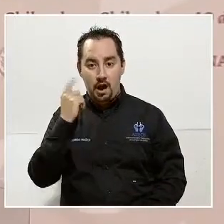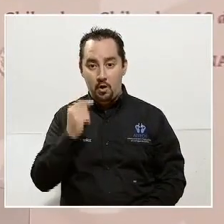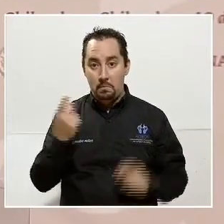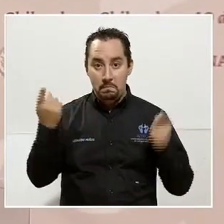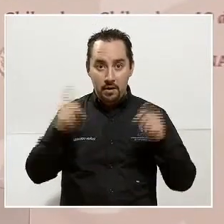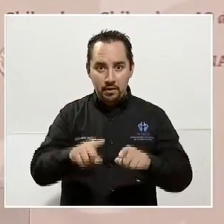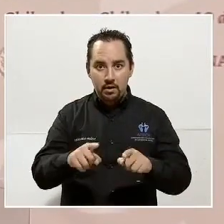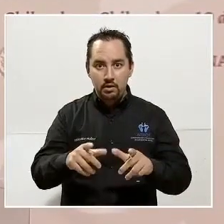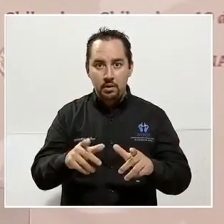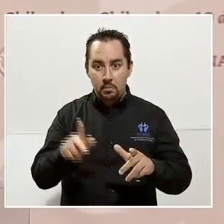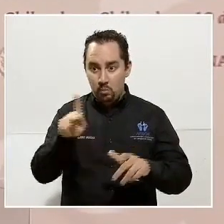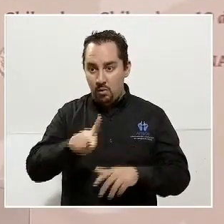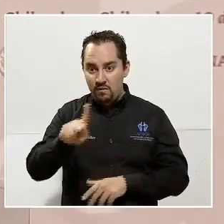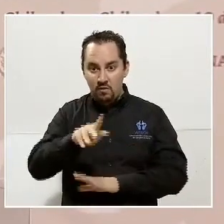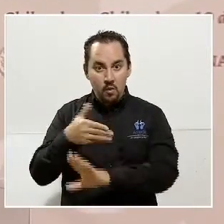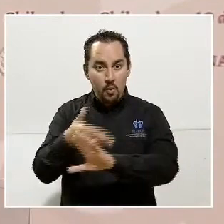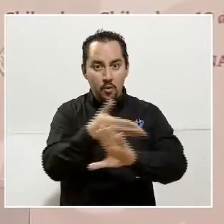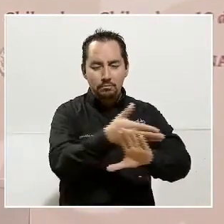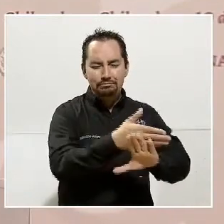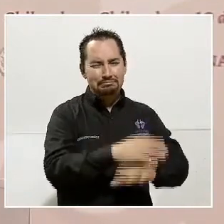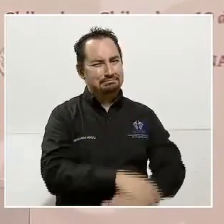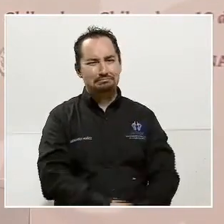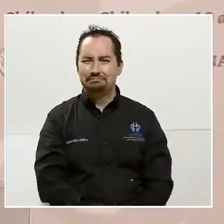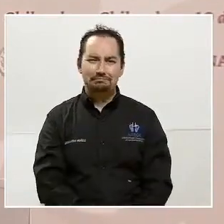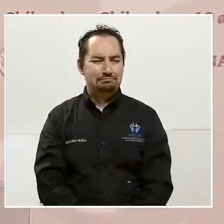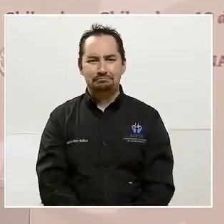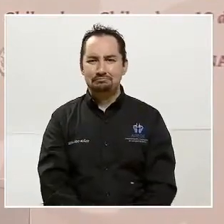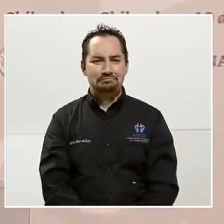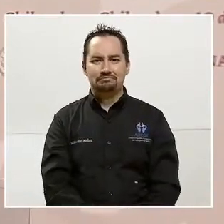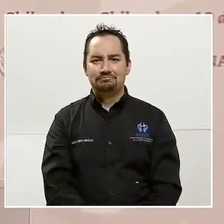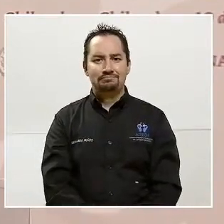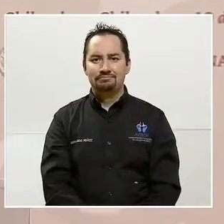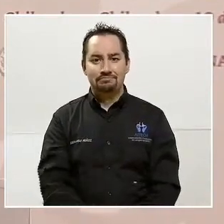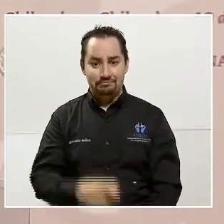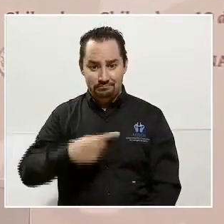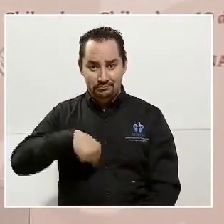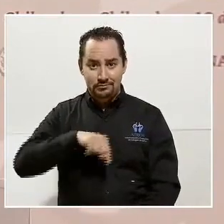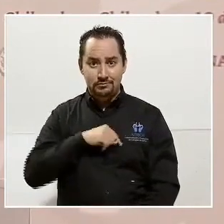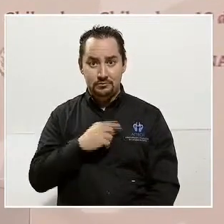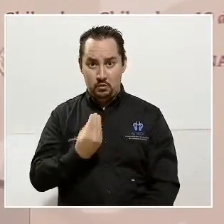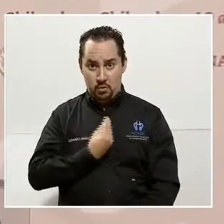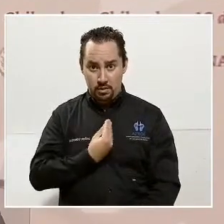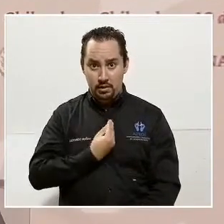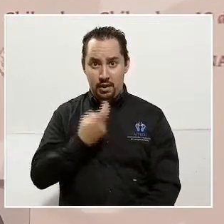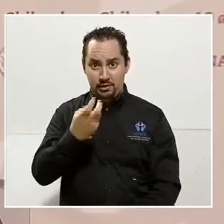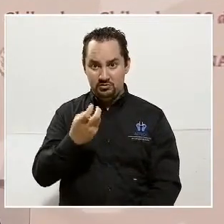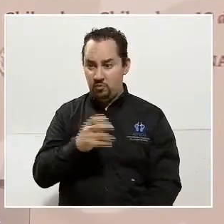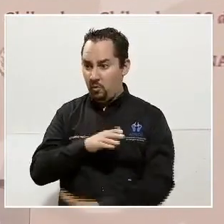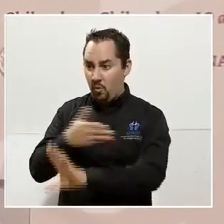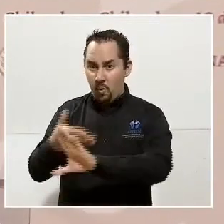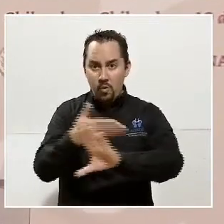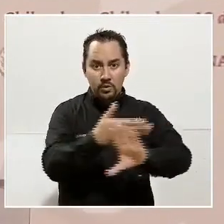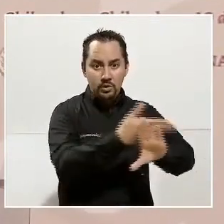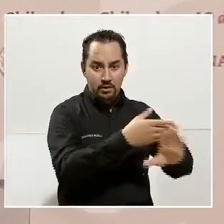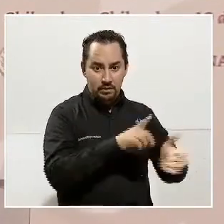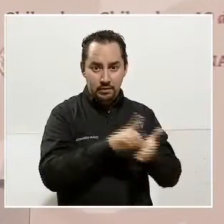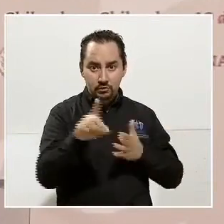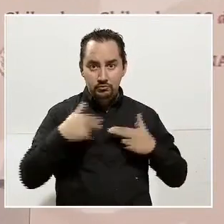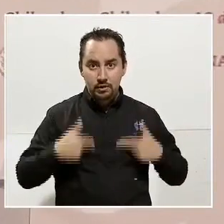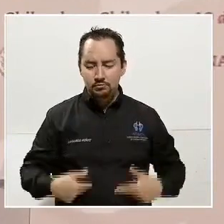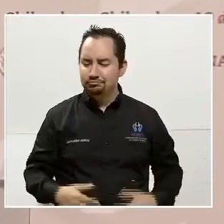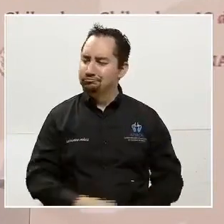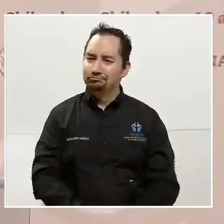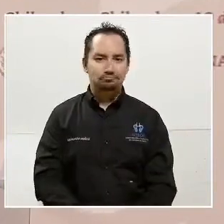al pueblo. Y no vamos tampoco a tolerar ninguna violación de derechos